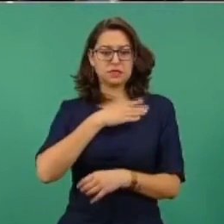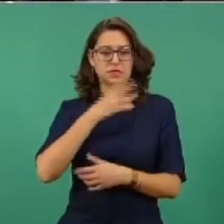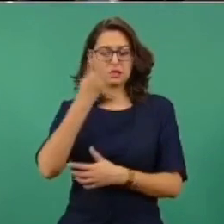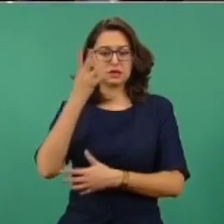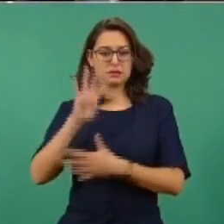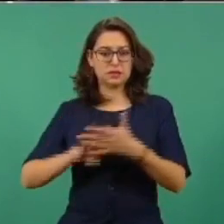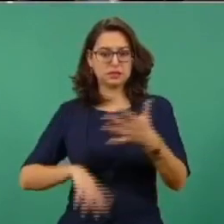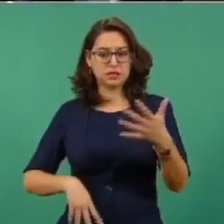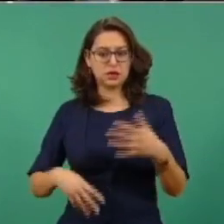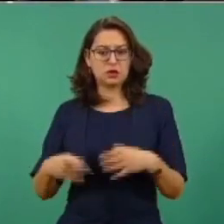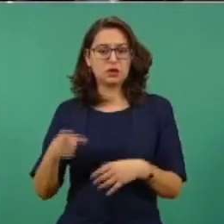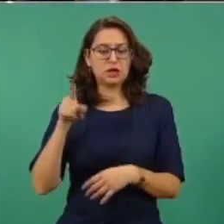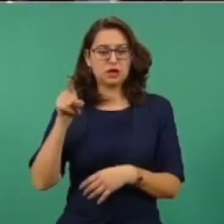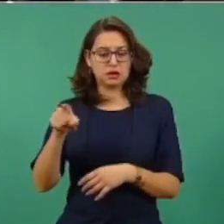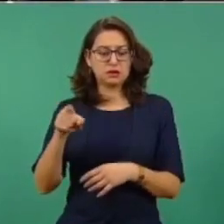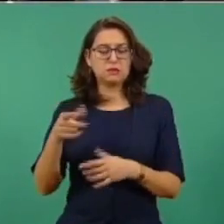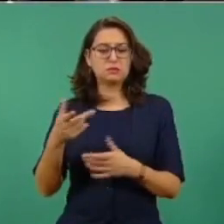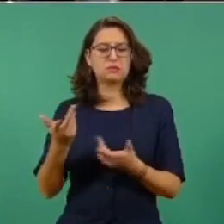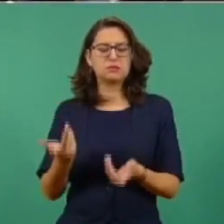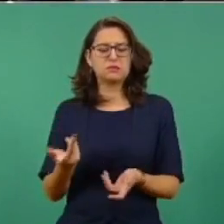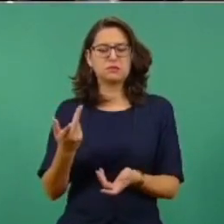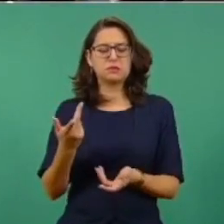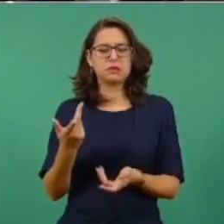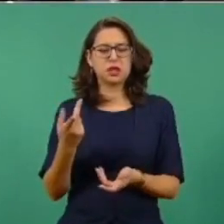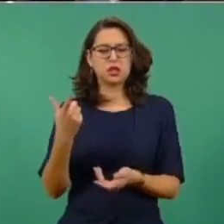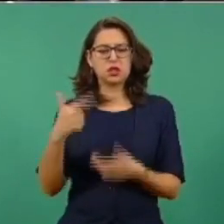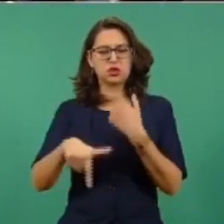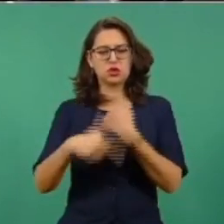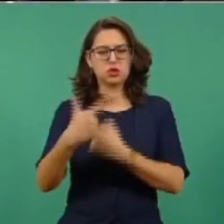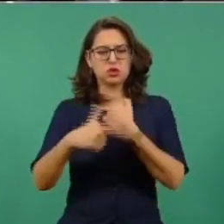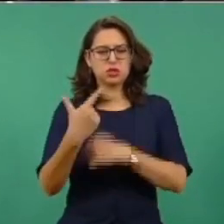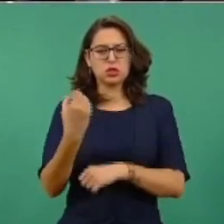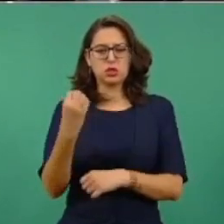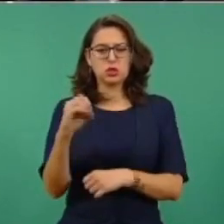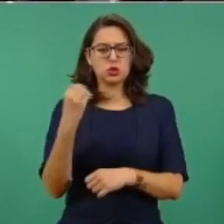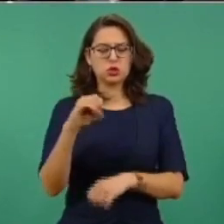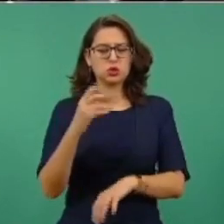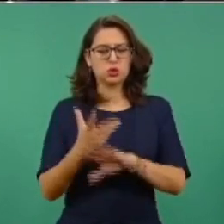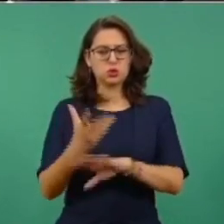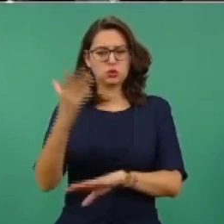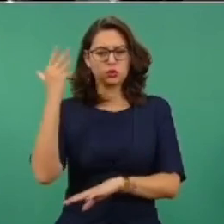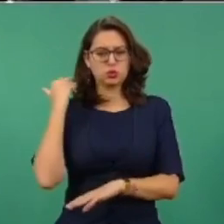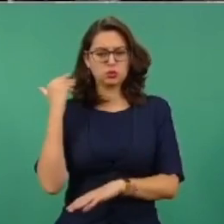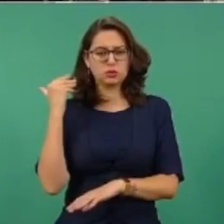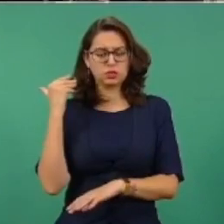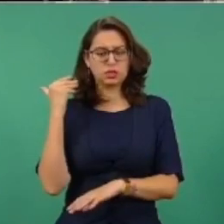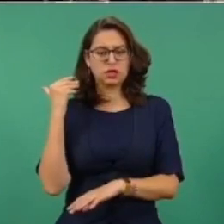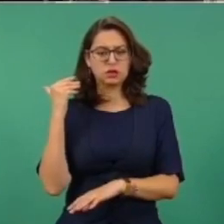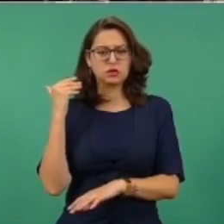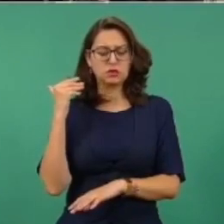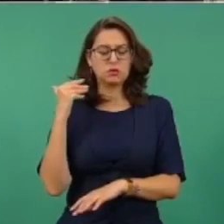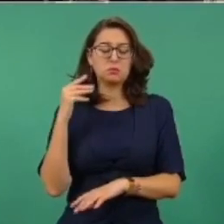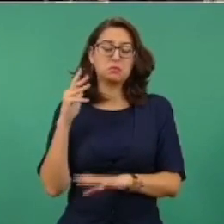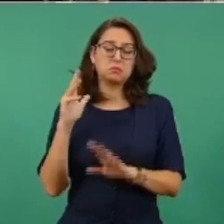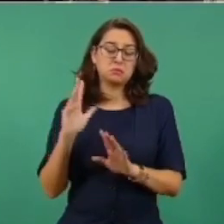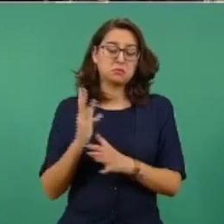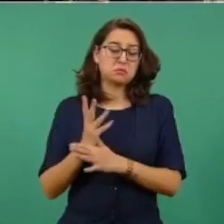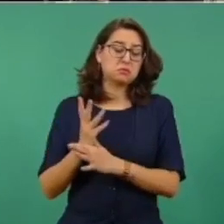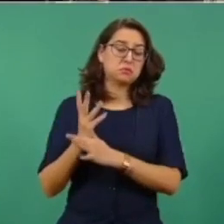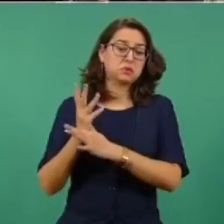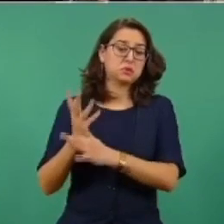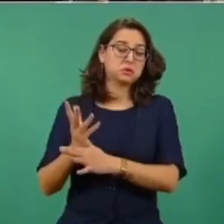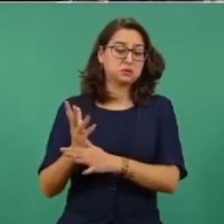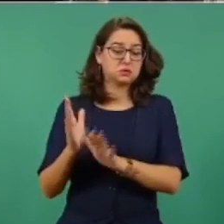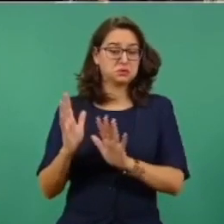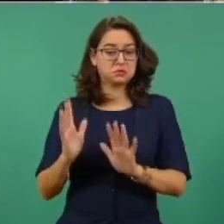12 de octubre pasado y habla de bombo y platillo, beneficio a los ex